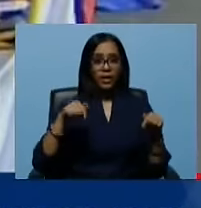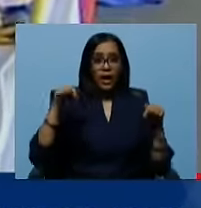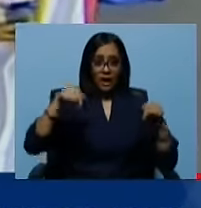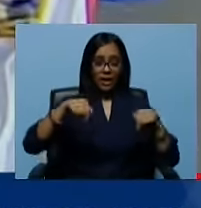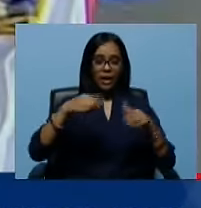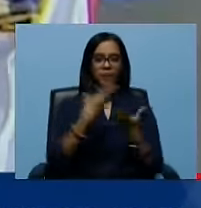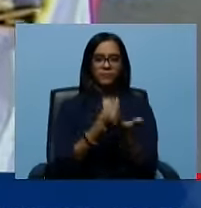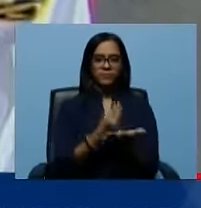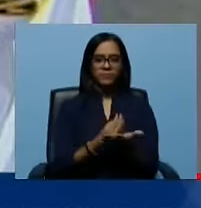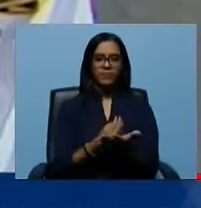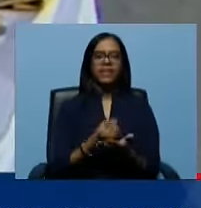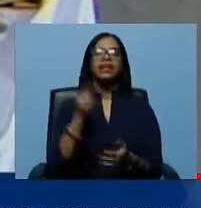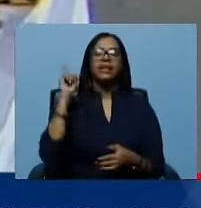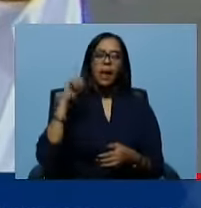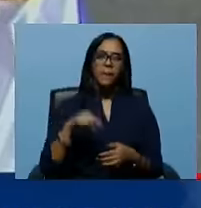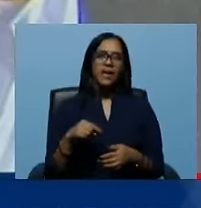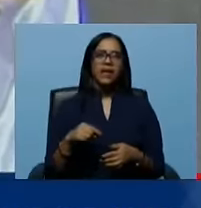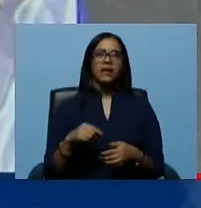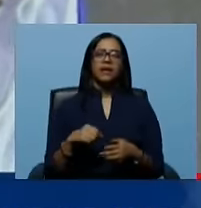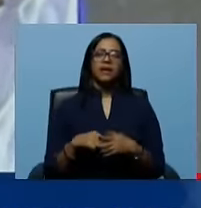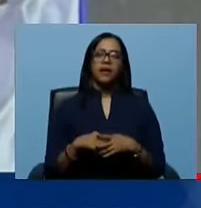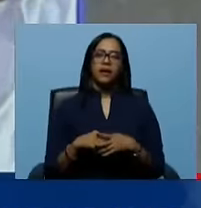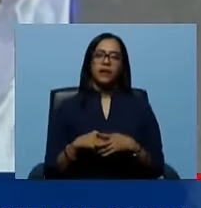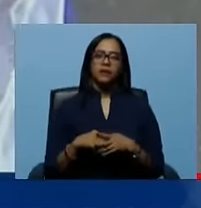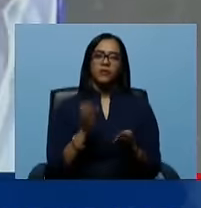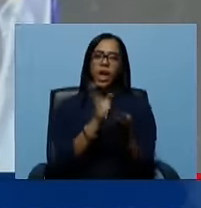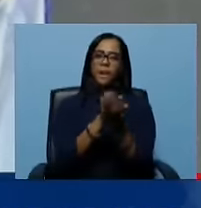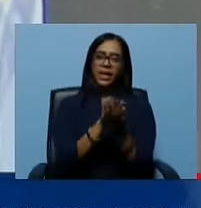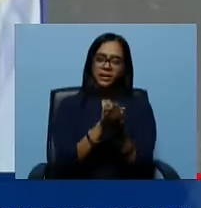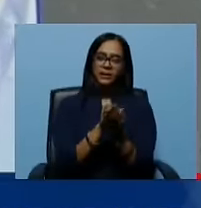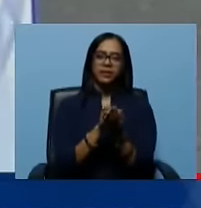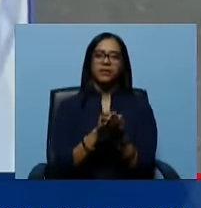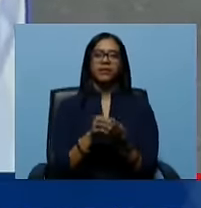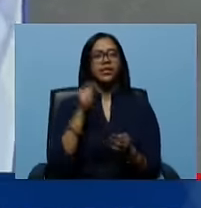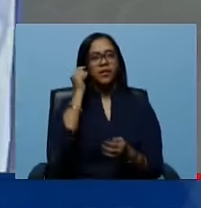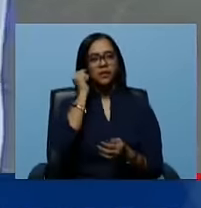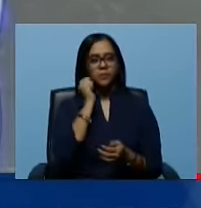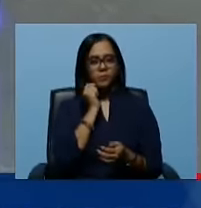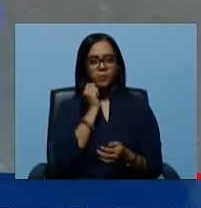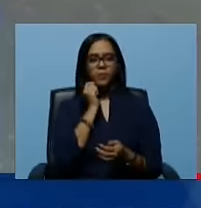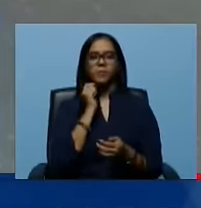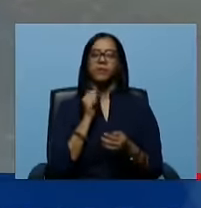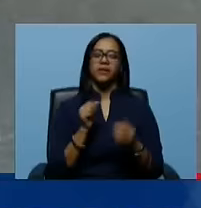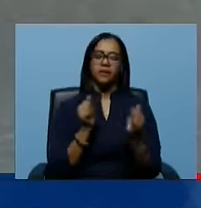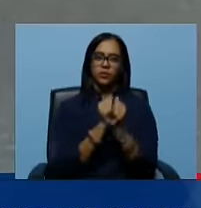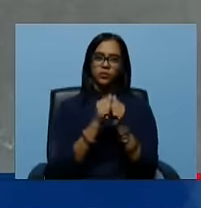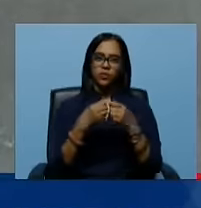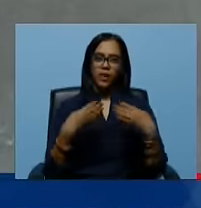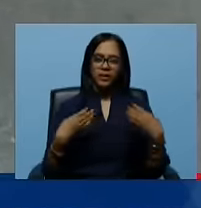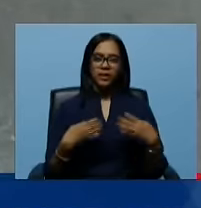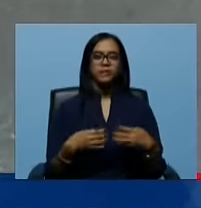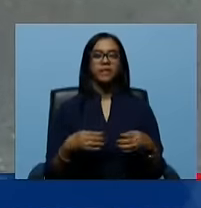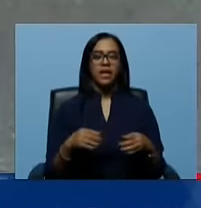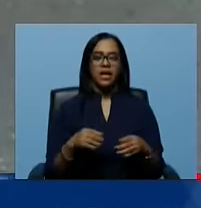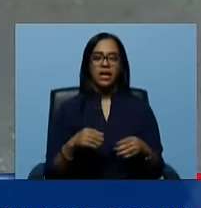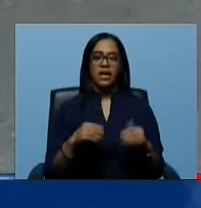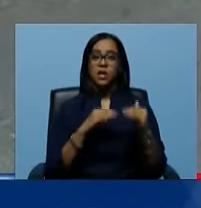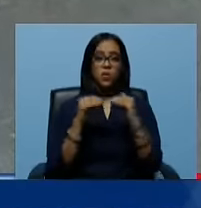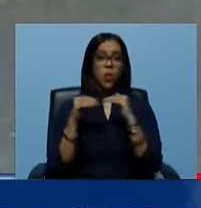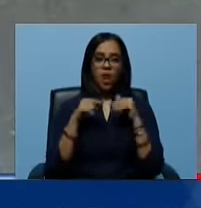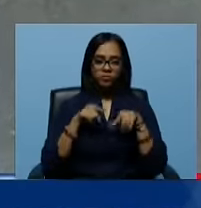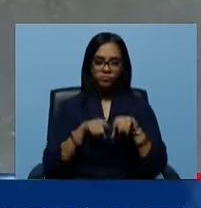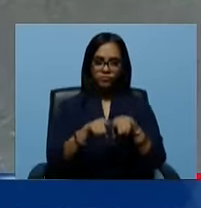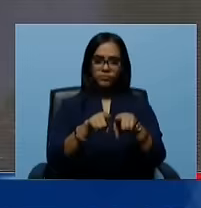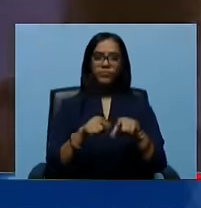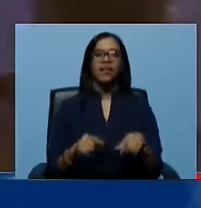estado Monagas, sino también en Nueva Esparta, en Sucre, en Anzoátegui, de manera simultánea. Y aquí